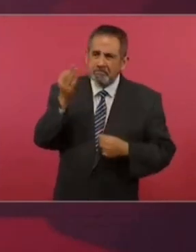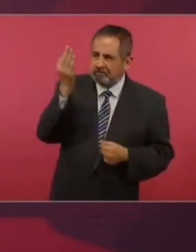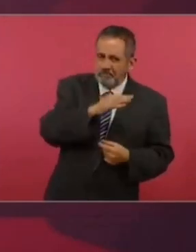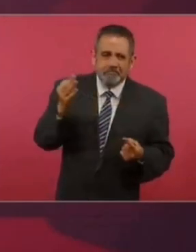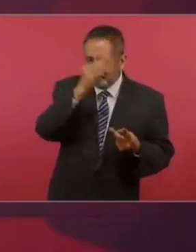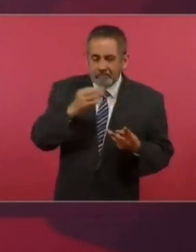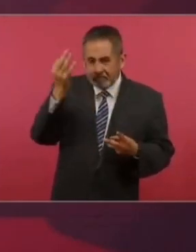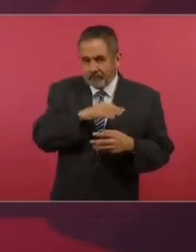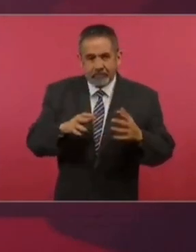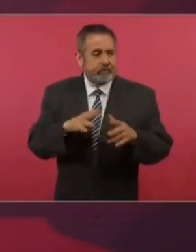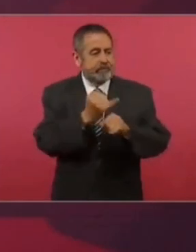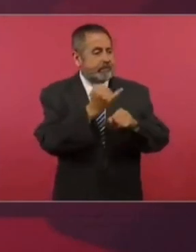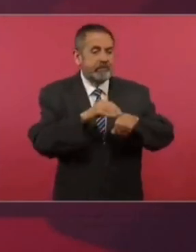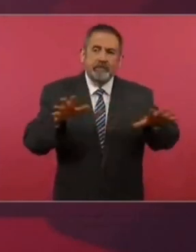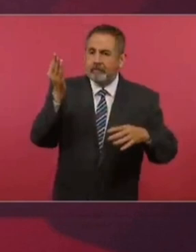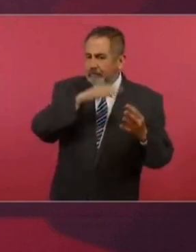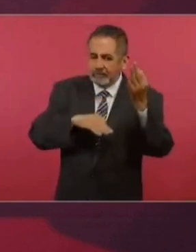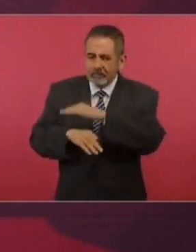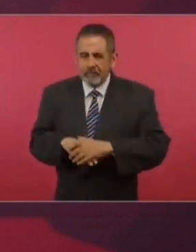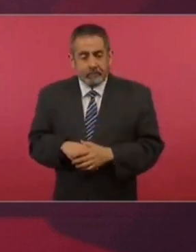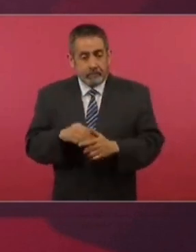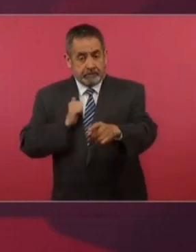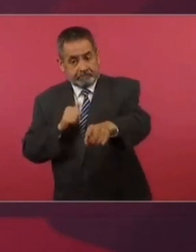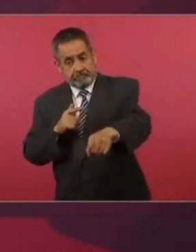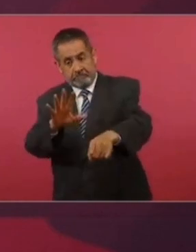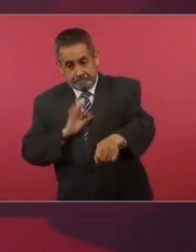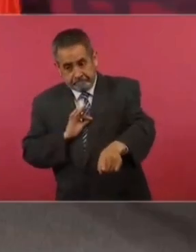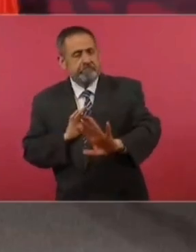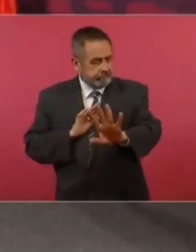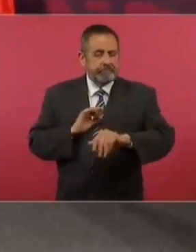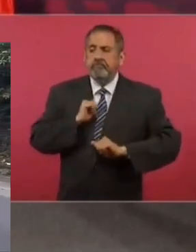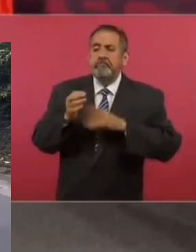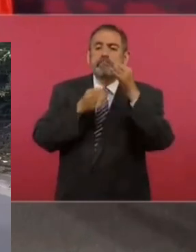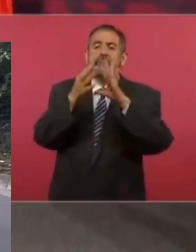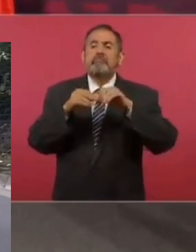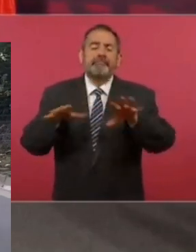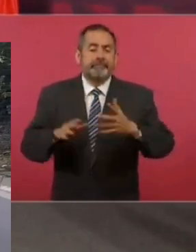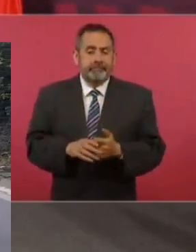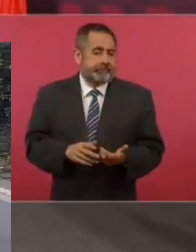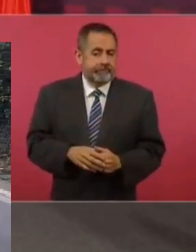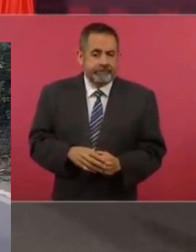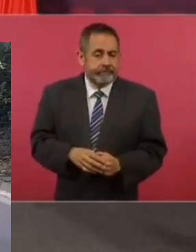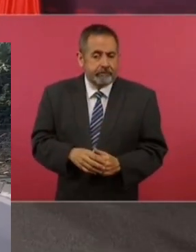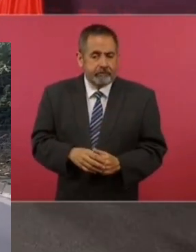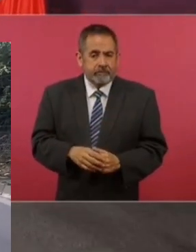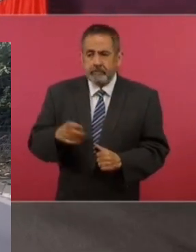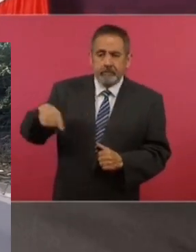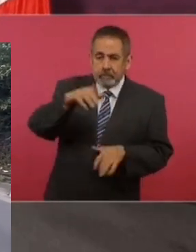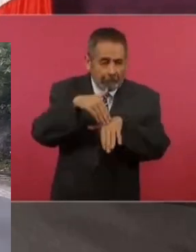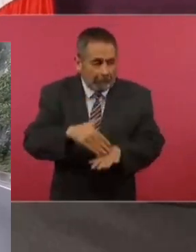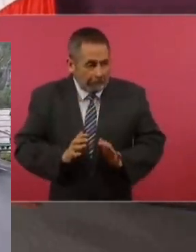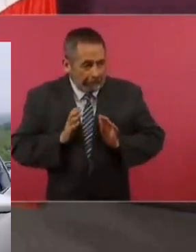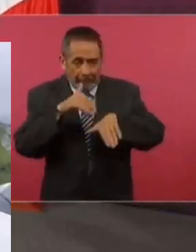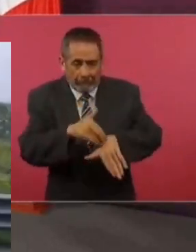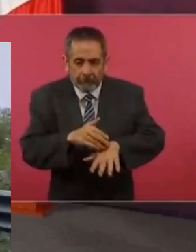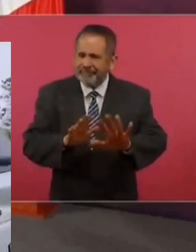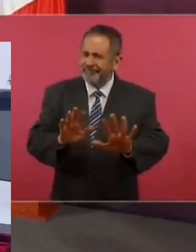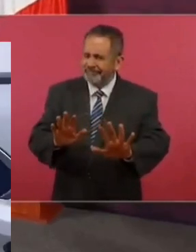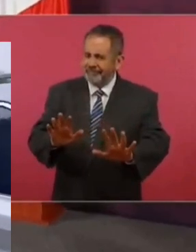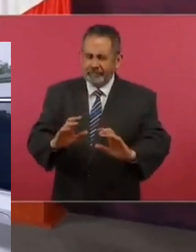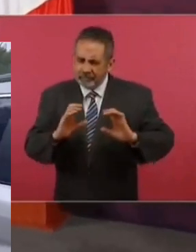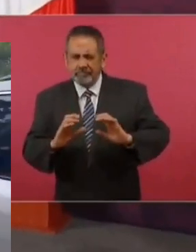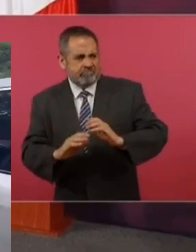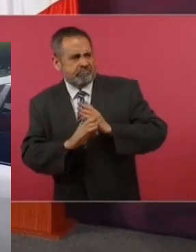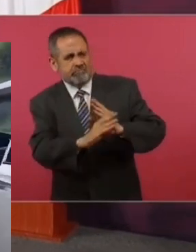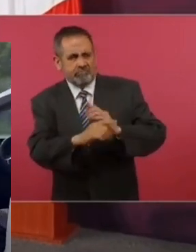falsas en las redes. Es que aprovecho esto también para que no nos dejemos manipular